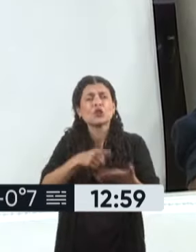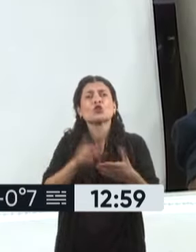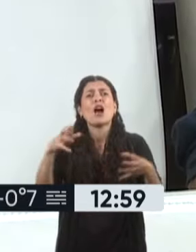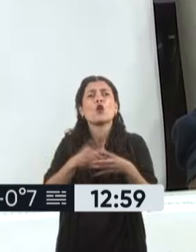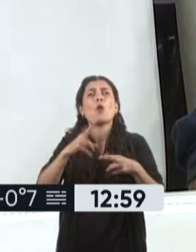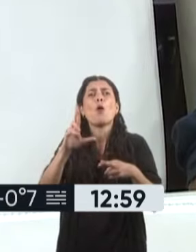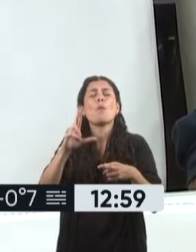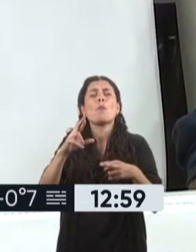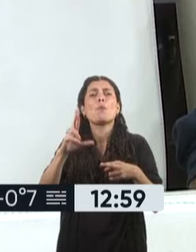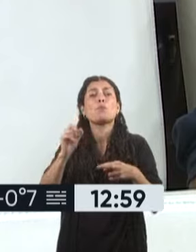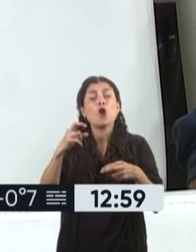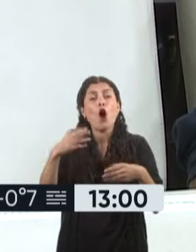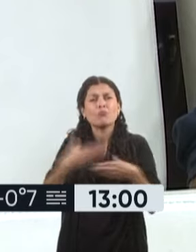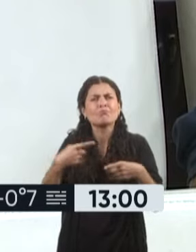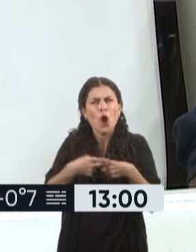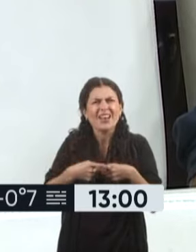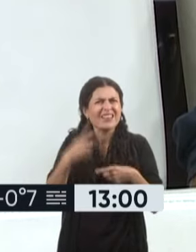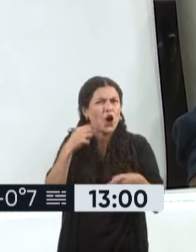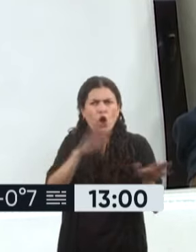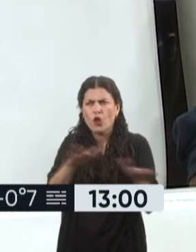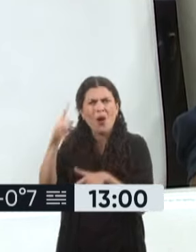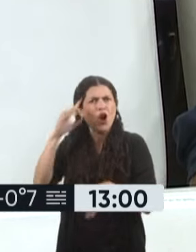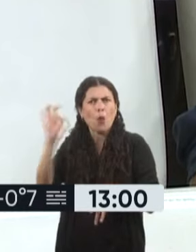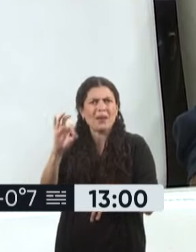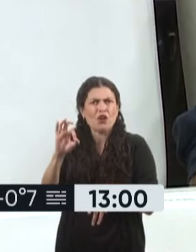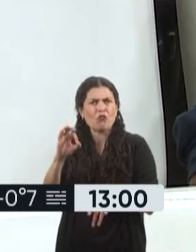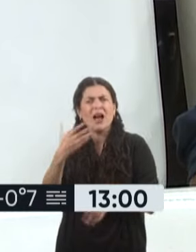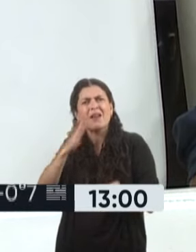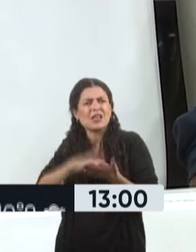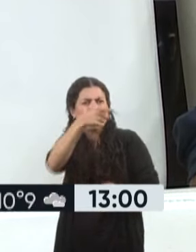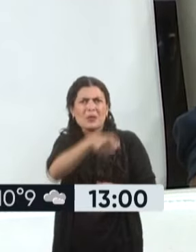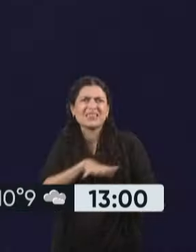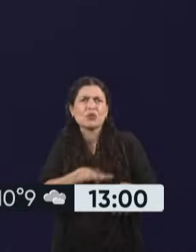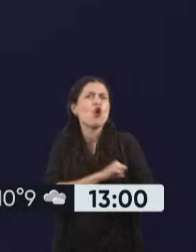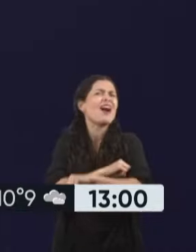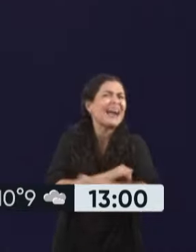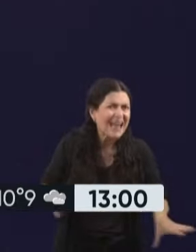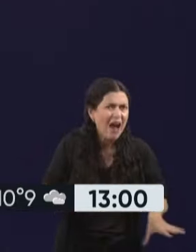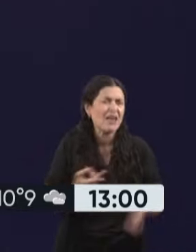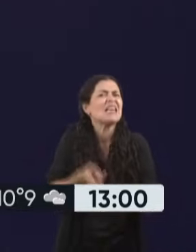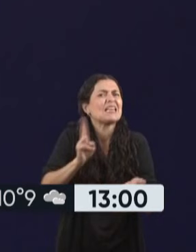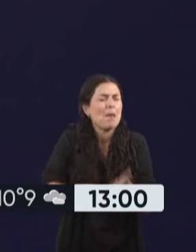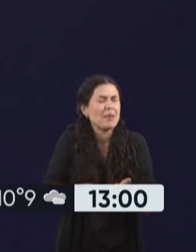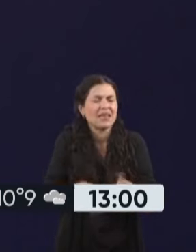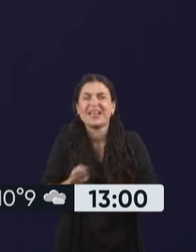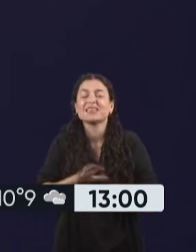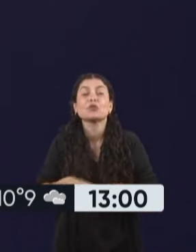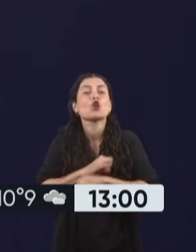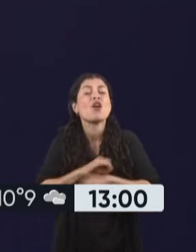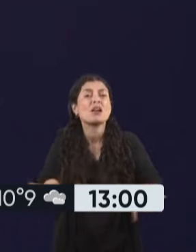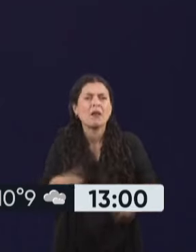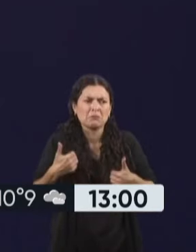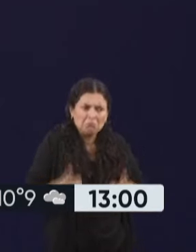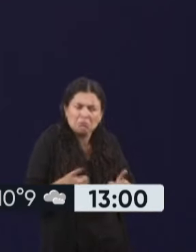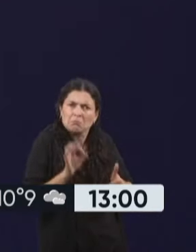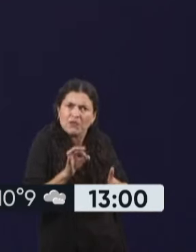grave, de hecho todo lo contrario, el gobierno cree que es un tema menor y acá el PRO dice que es un hecho grave. Pero también decimos que la justicia tiene que investigar